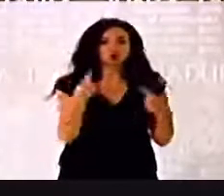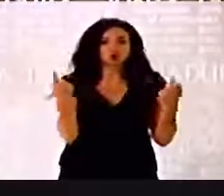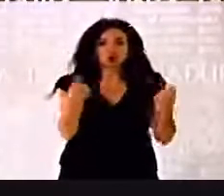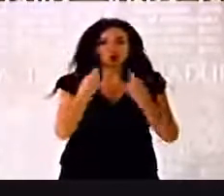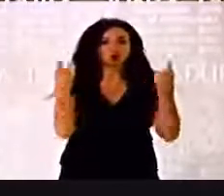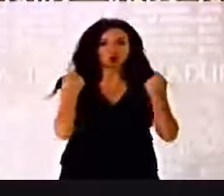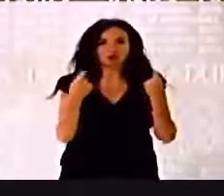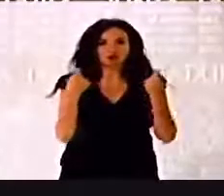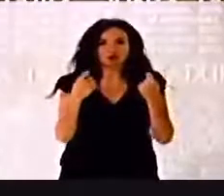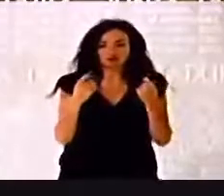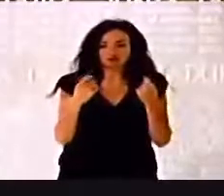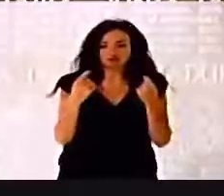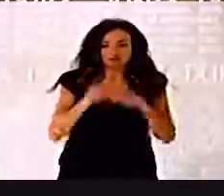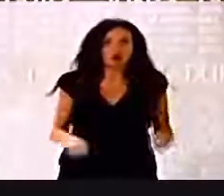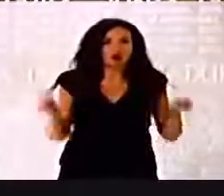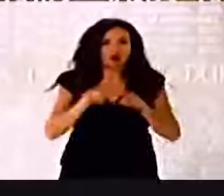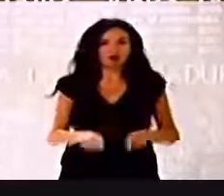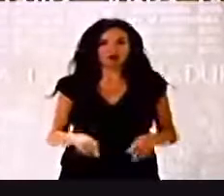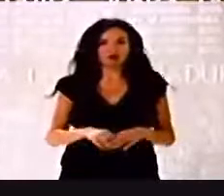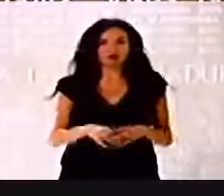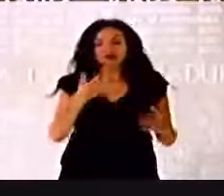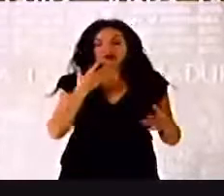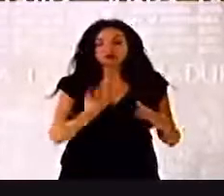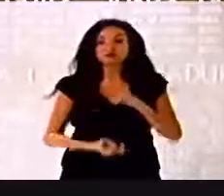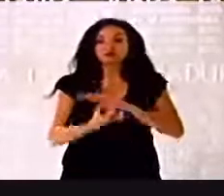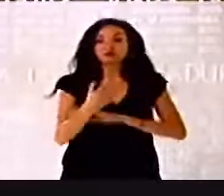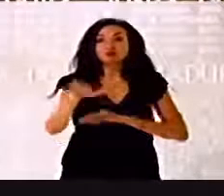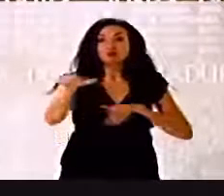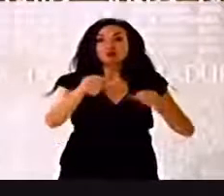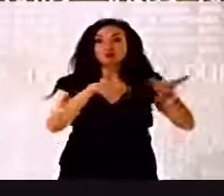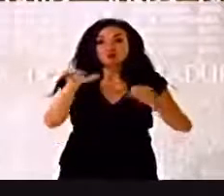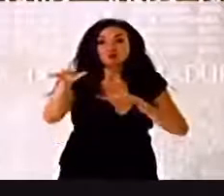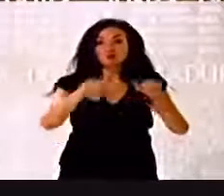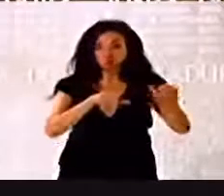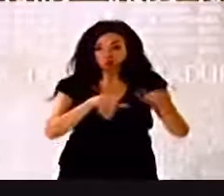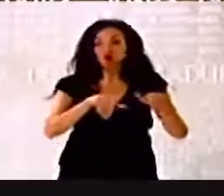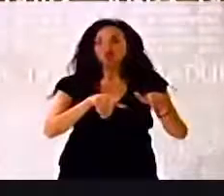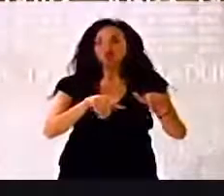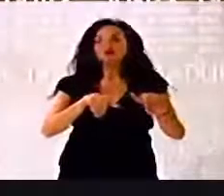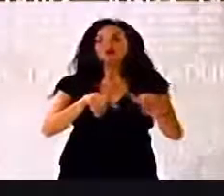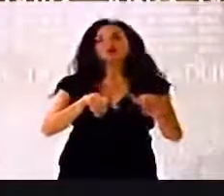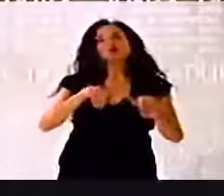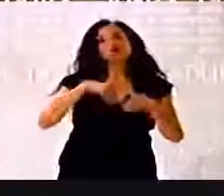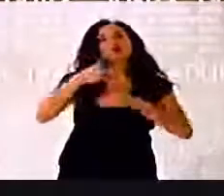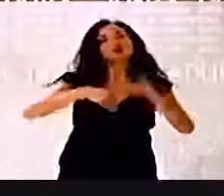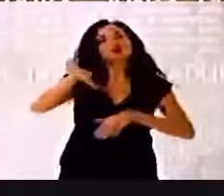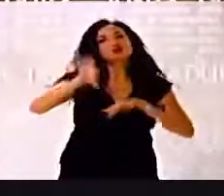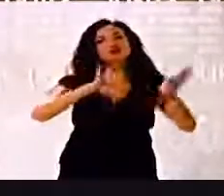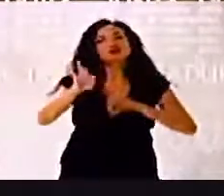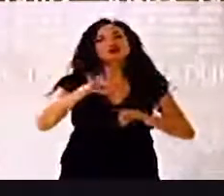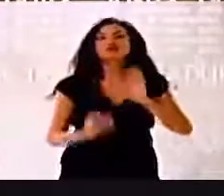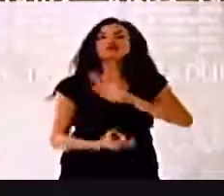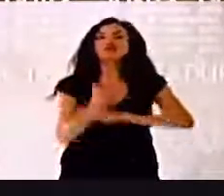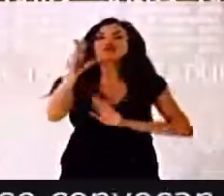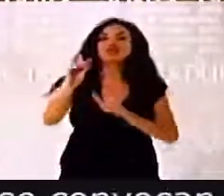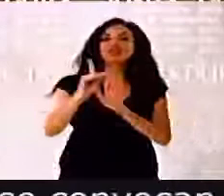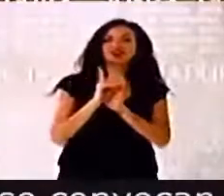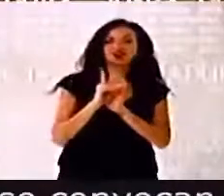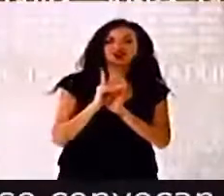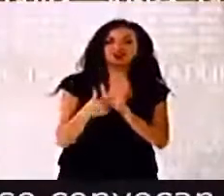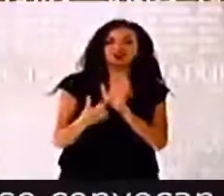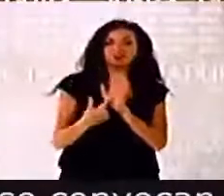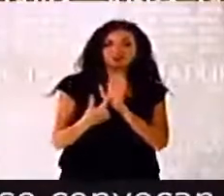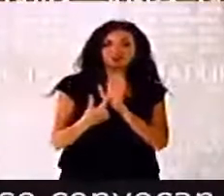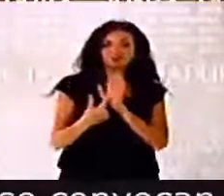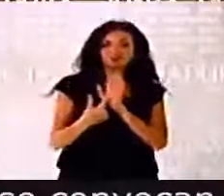se hace. Es decir, cuando se convoca un proceso selectivo en la Administración, se saca un decreto que te da un